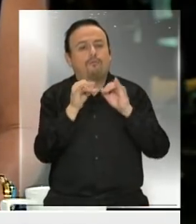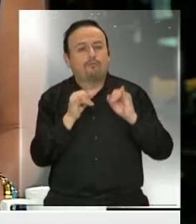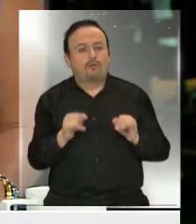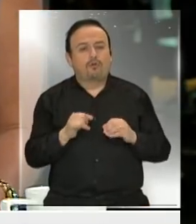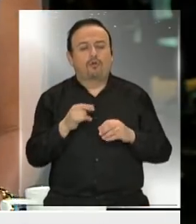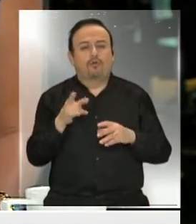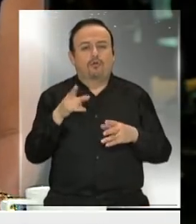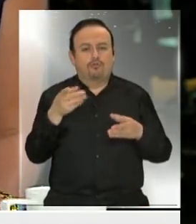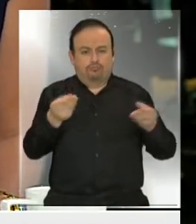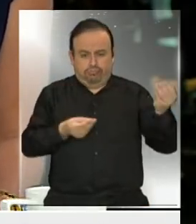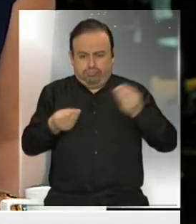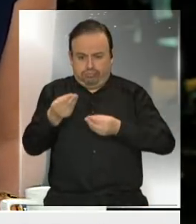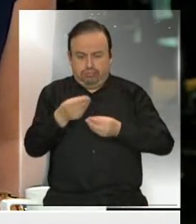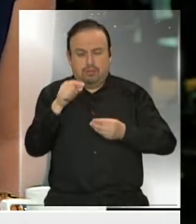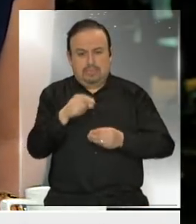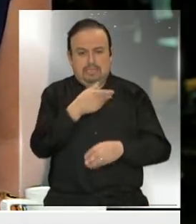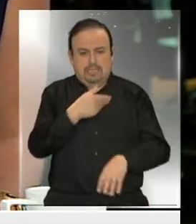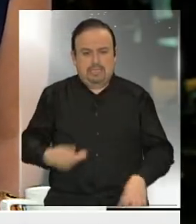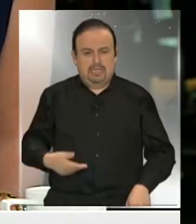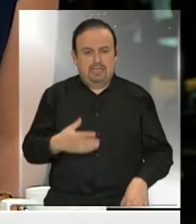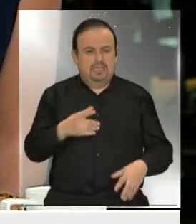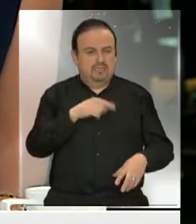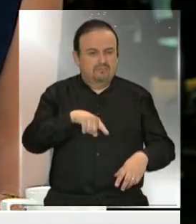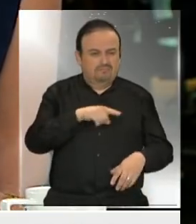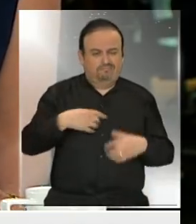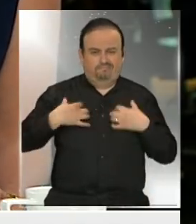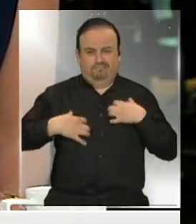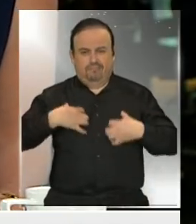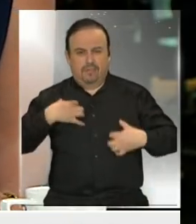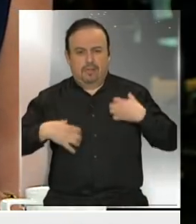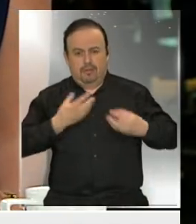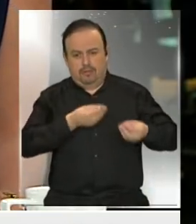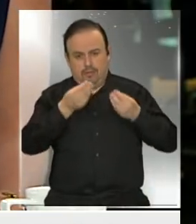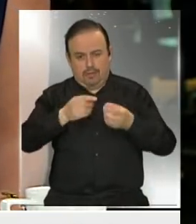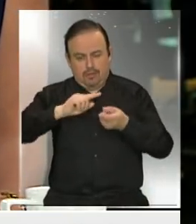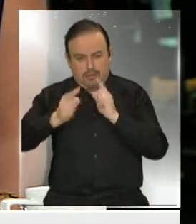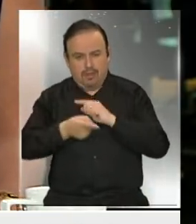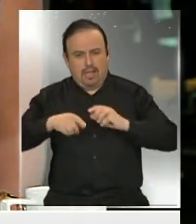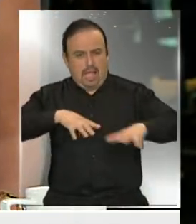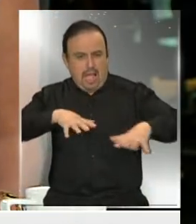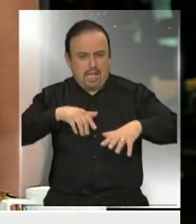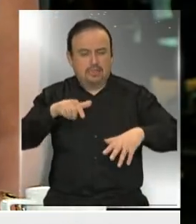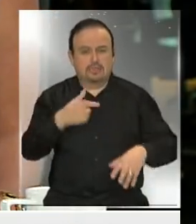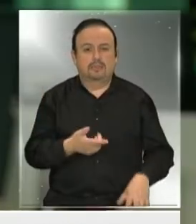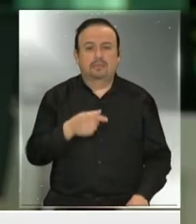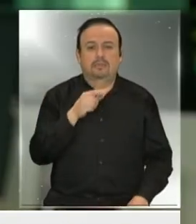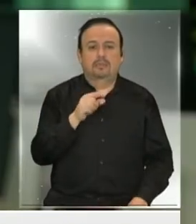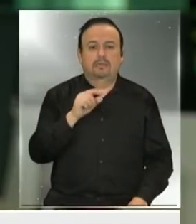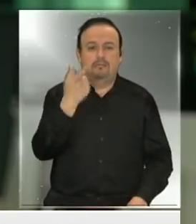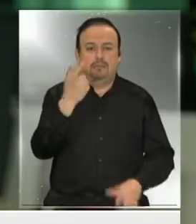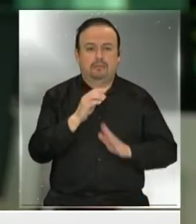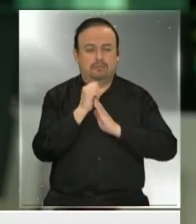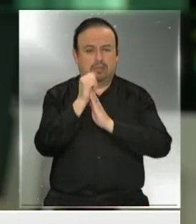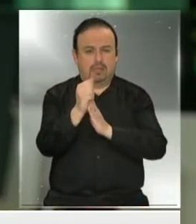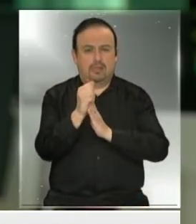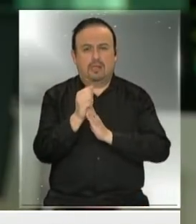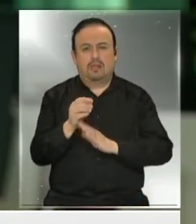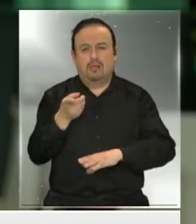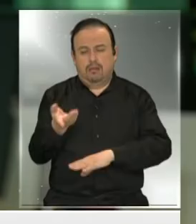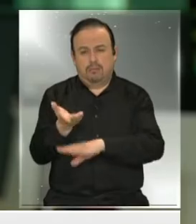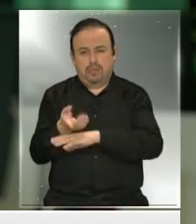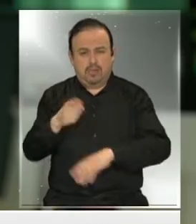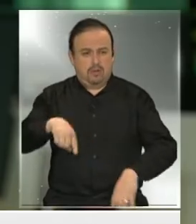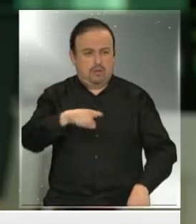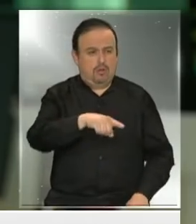recoger esa aisha ese descontento ese malestar y transformarlo en acciones primero que ejerza el liderazgo y que le pida a